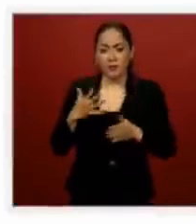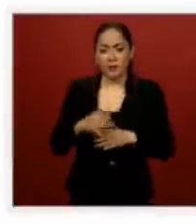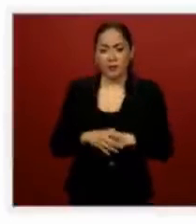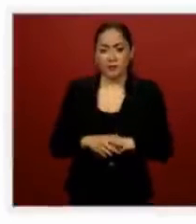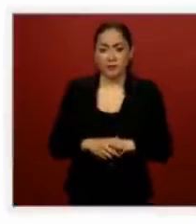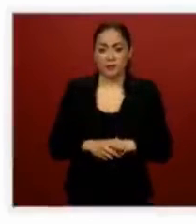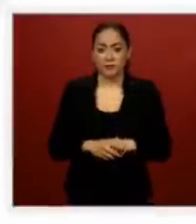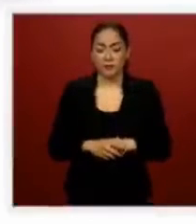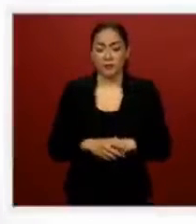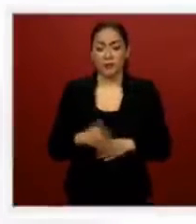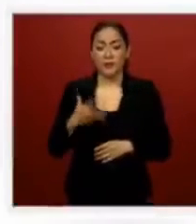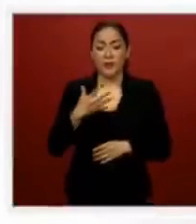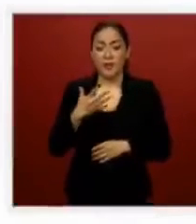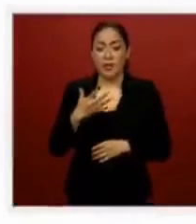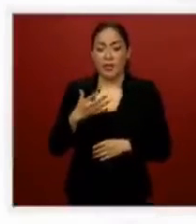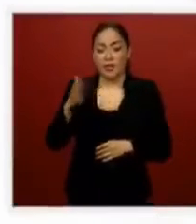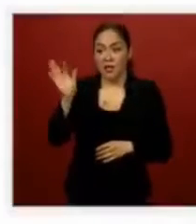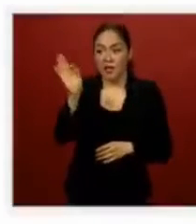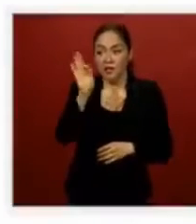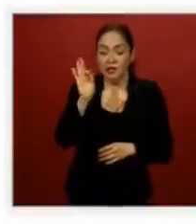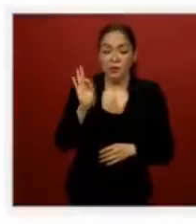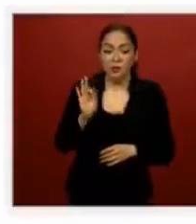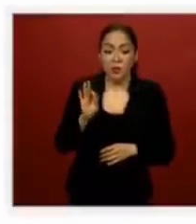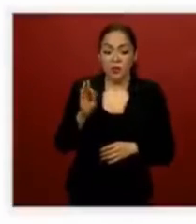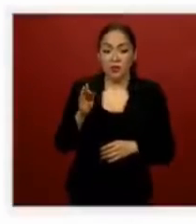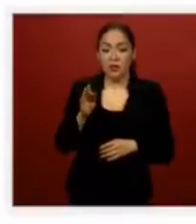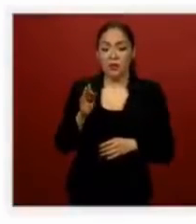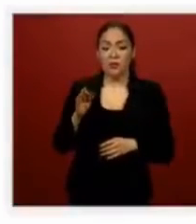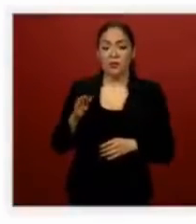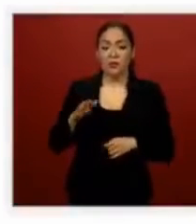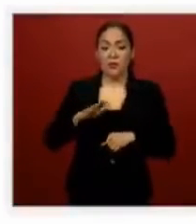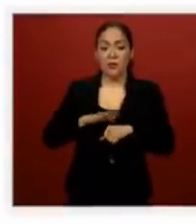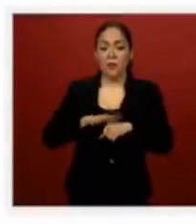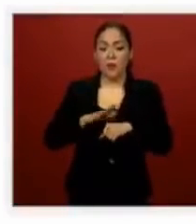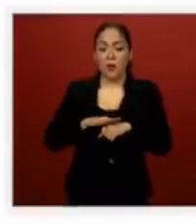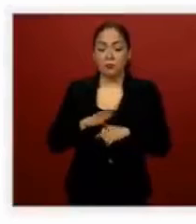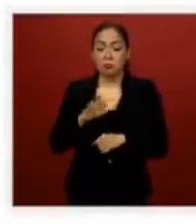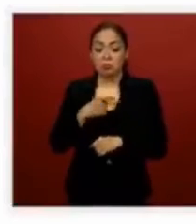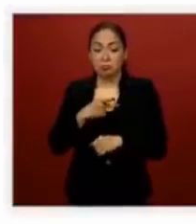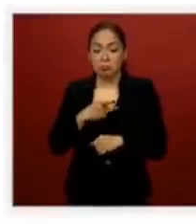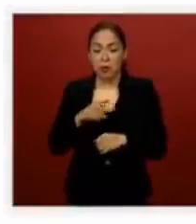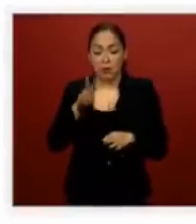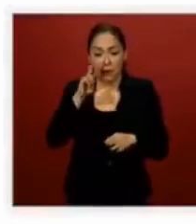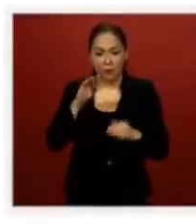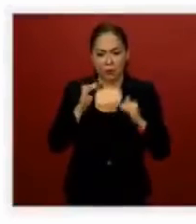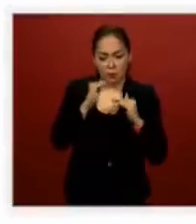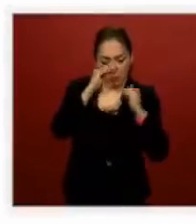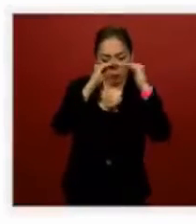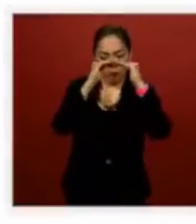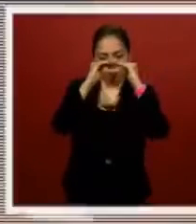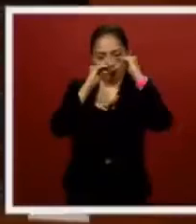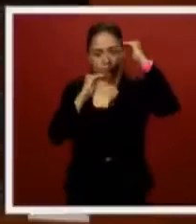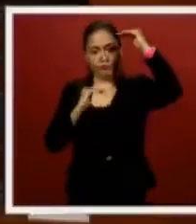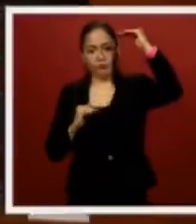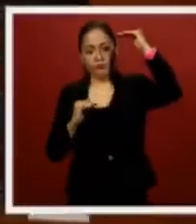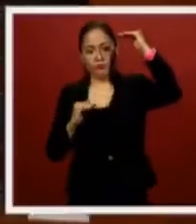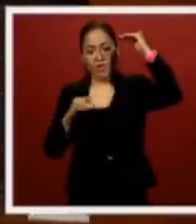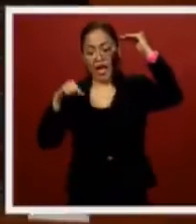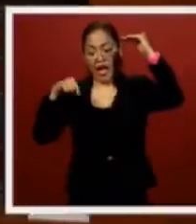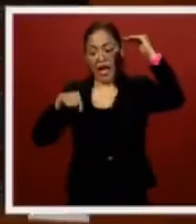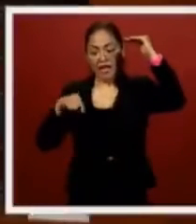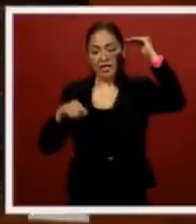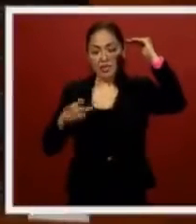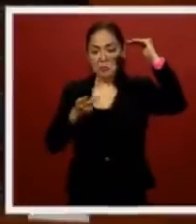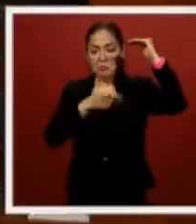misma riqueza que el 50% más pobre del país. Tan solo este dato habla de que